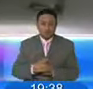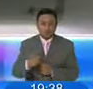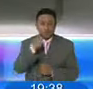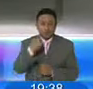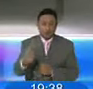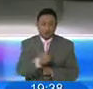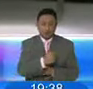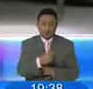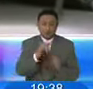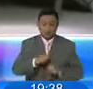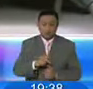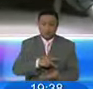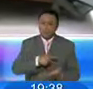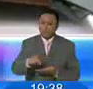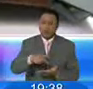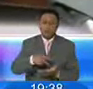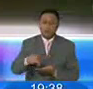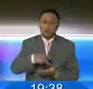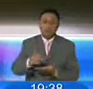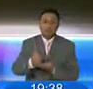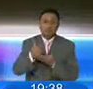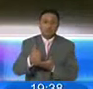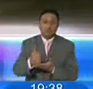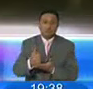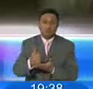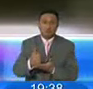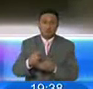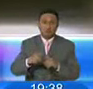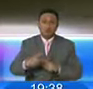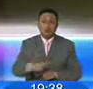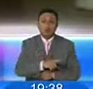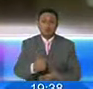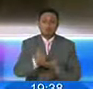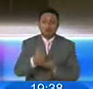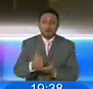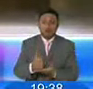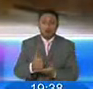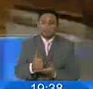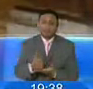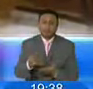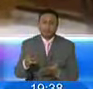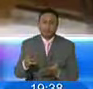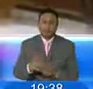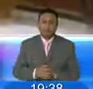comprometió a brindarle una indemnización para ayudarla. Sin embargo, esa ayuda jamás llegó.